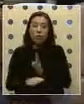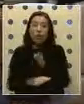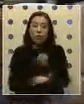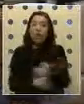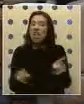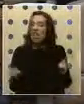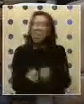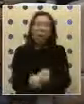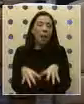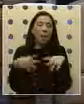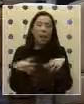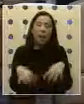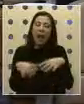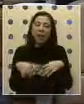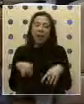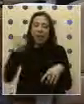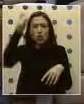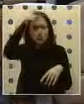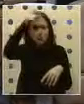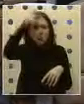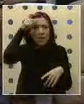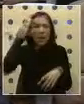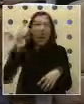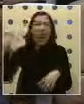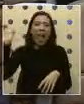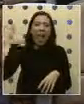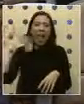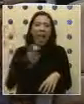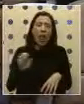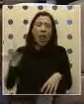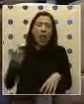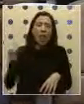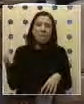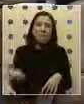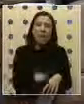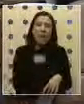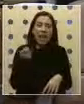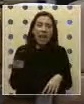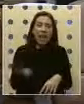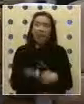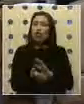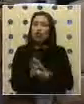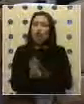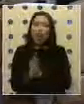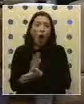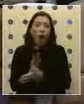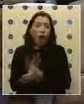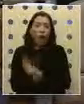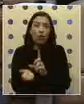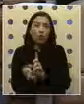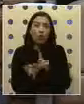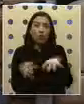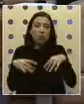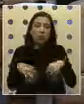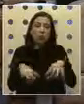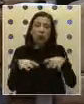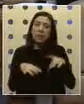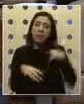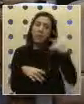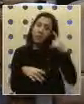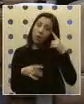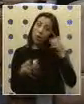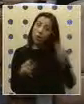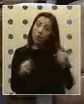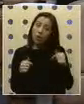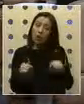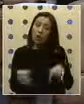pararon. En Turquía, en Europa, en el Medio Oriente, por todas partes. Yo creo que sería